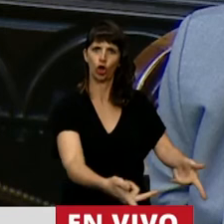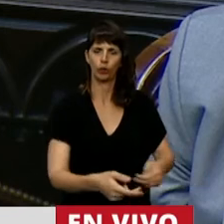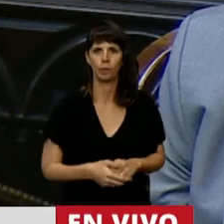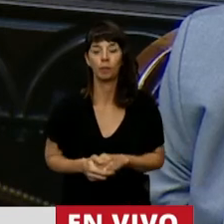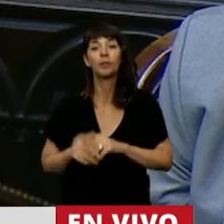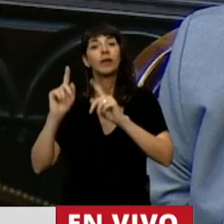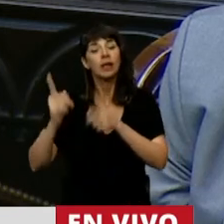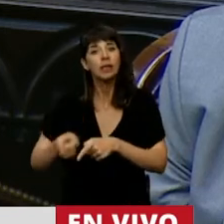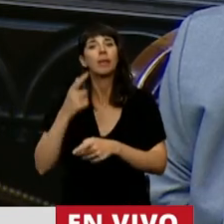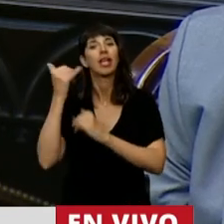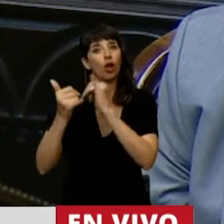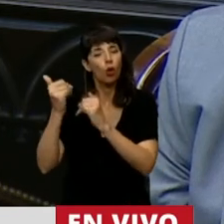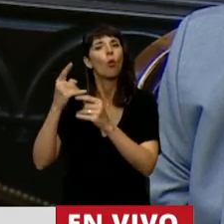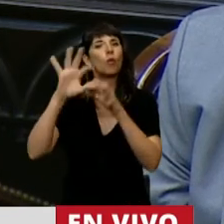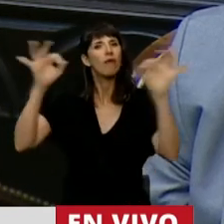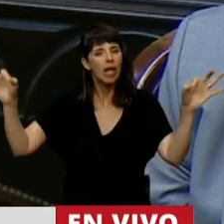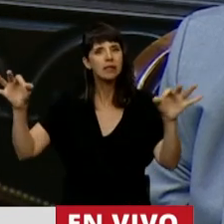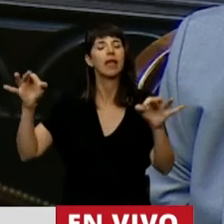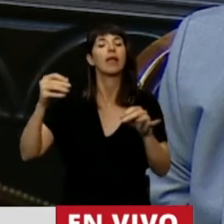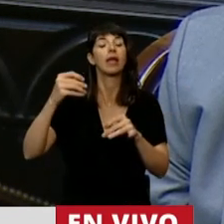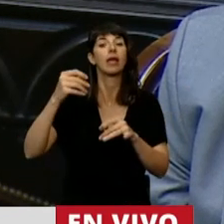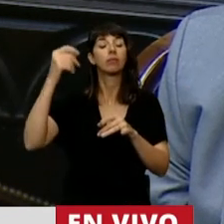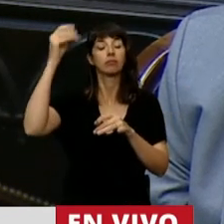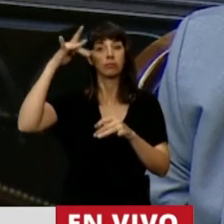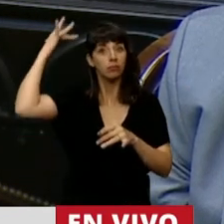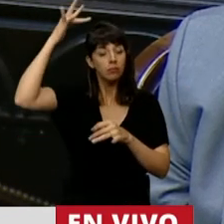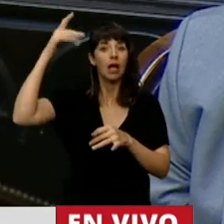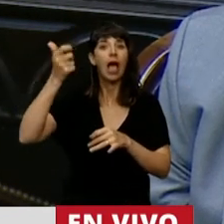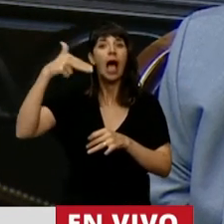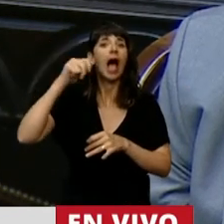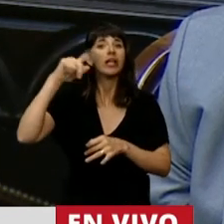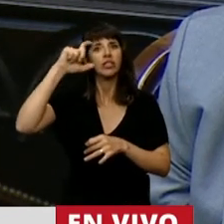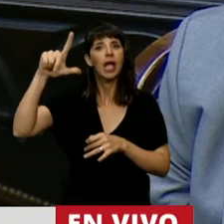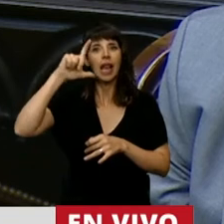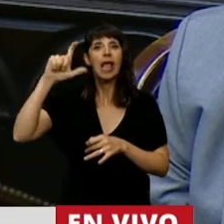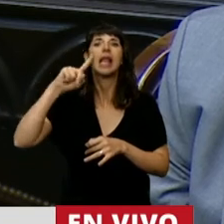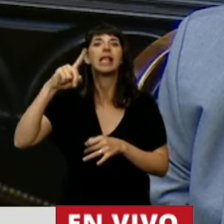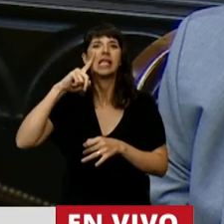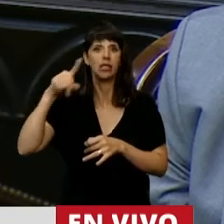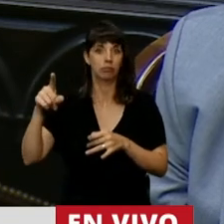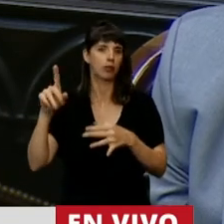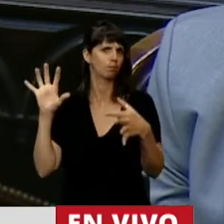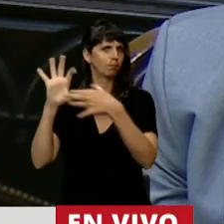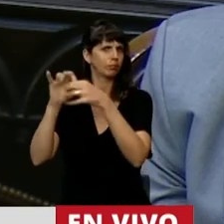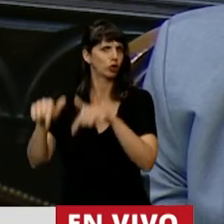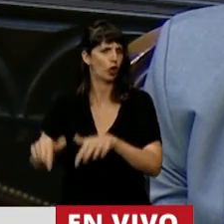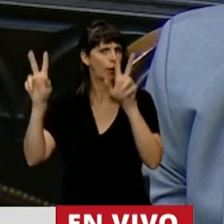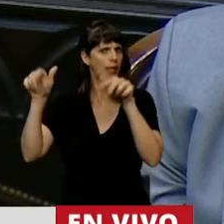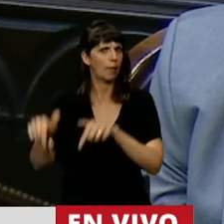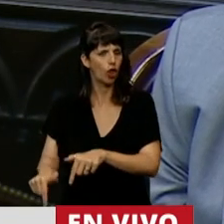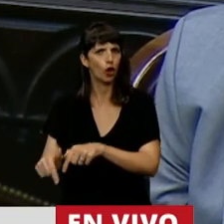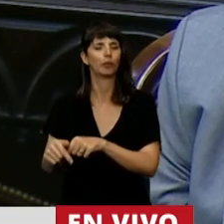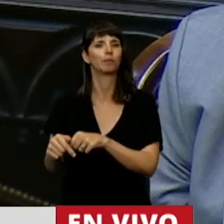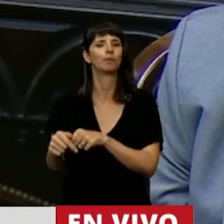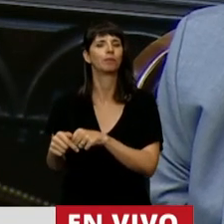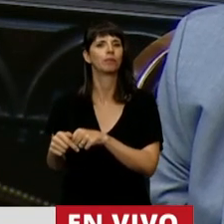hoy beato Monseñor Angelelli, que me parece indicada para el proyecto que estamos debatiendo. Él